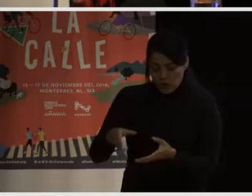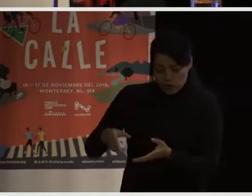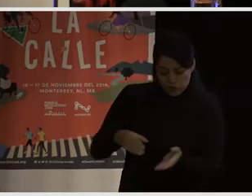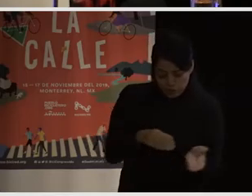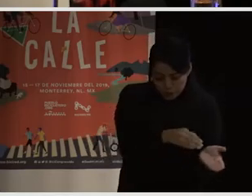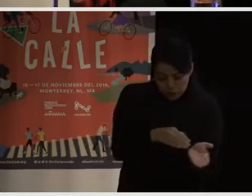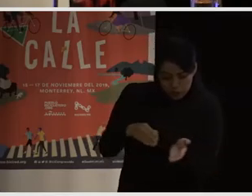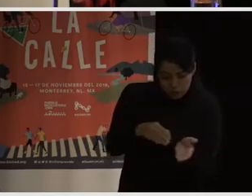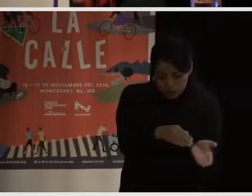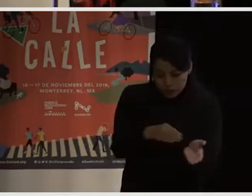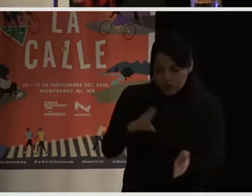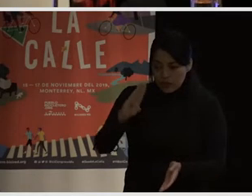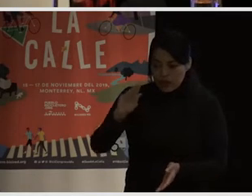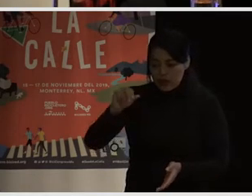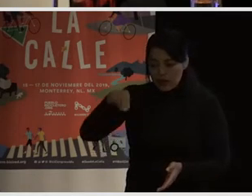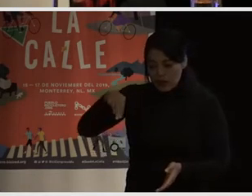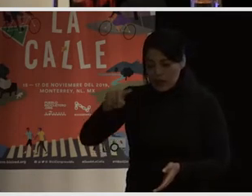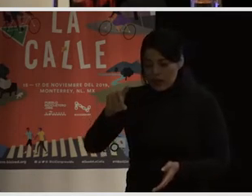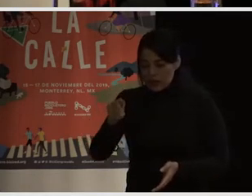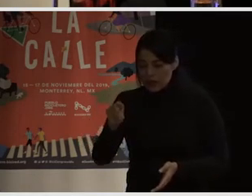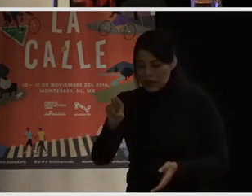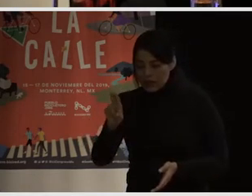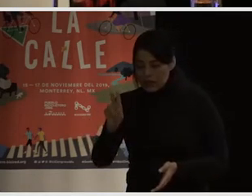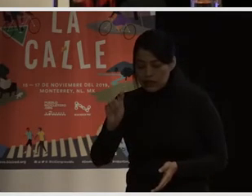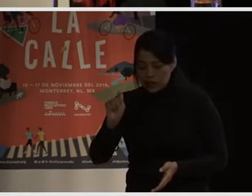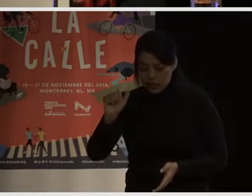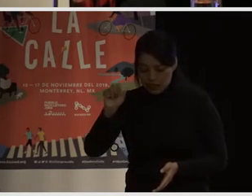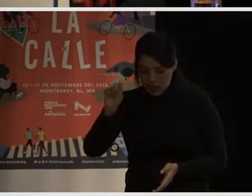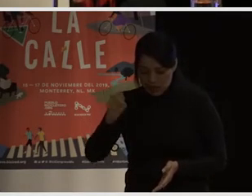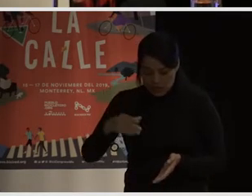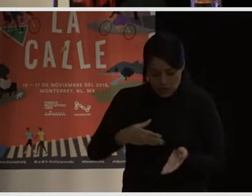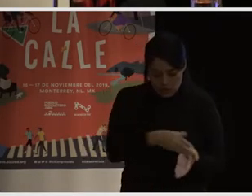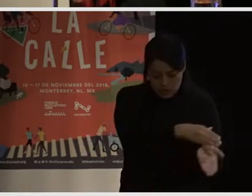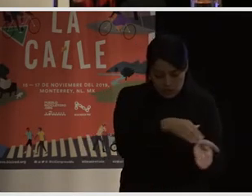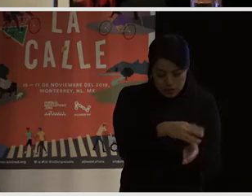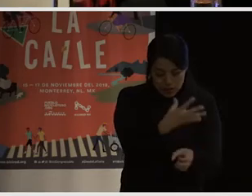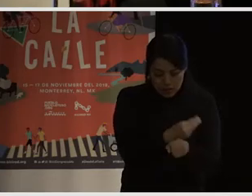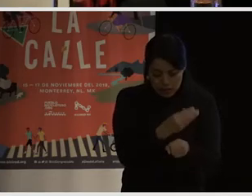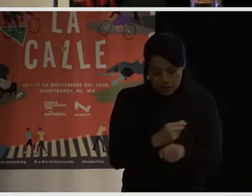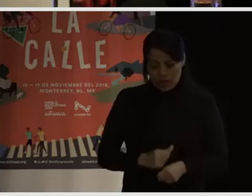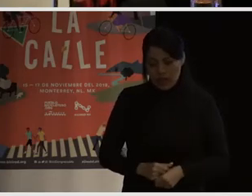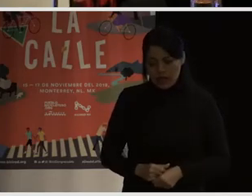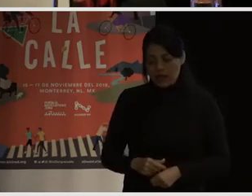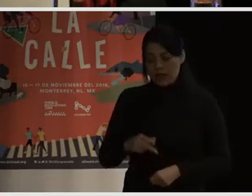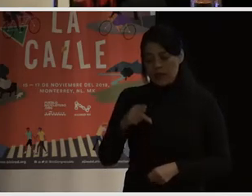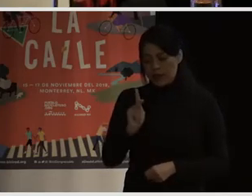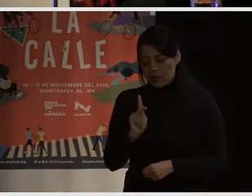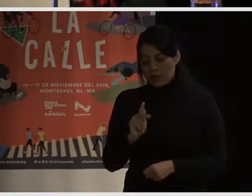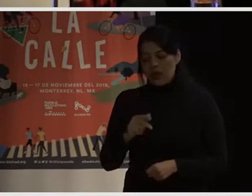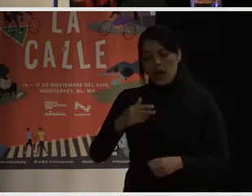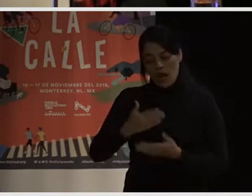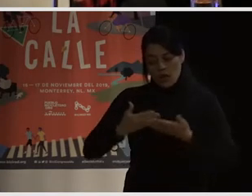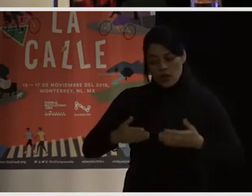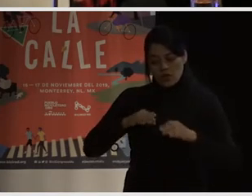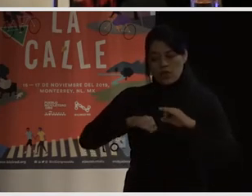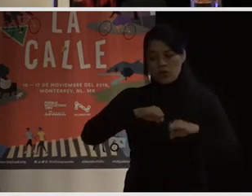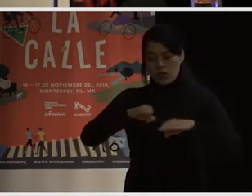siquiera ya hemos visualizado que incluso nace también de algo que ya estamos trabajando y es muy importante decirlo